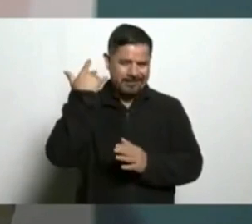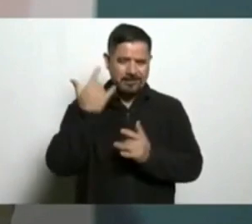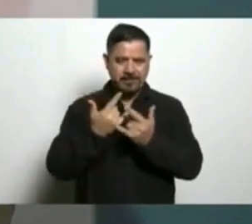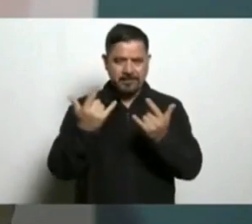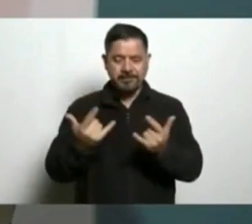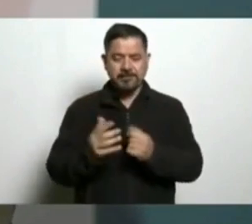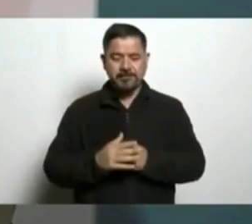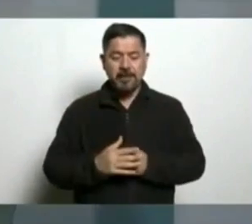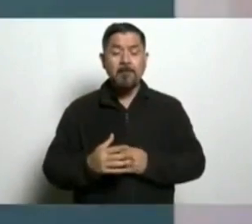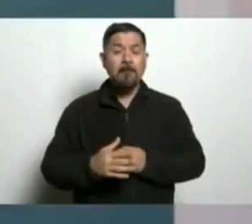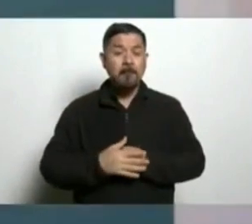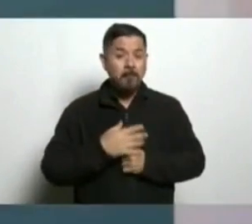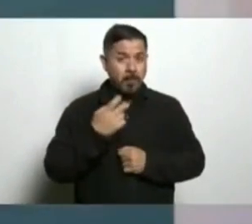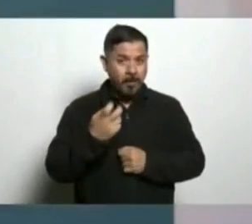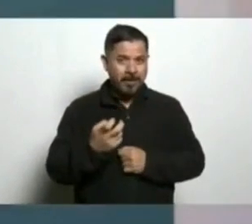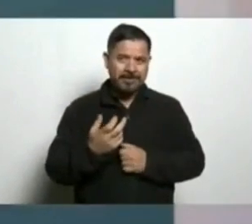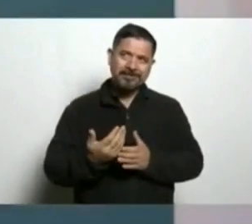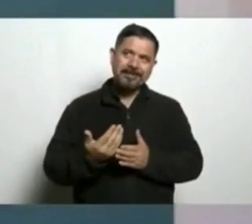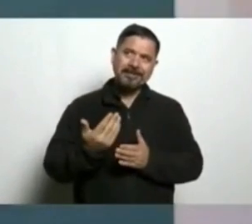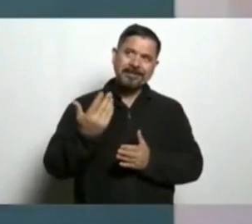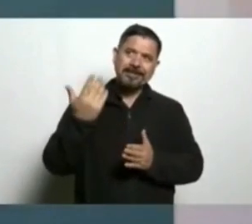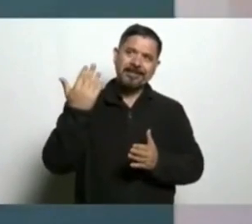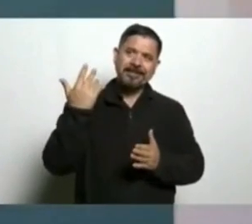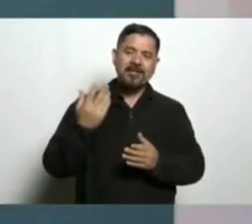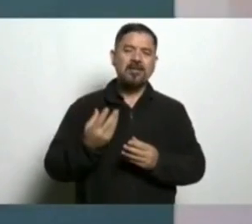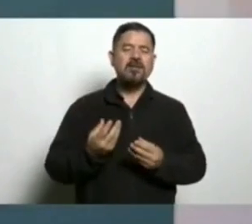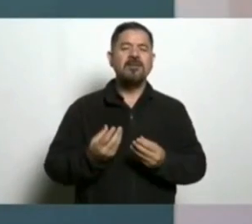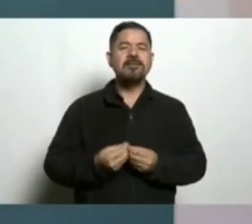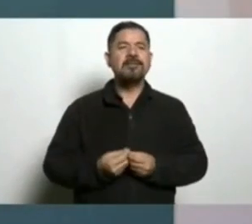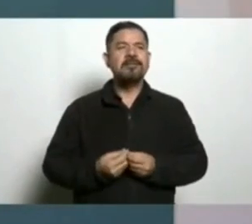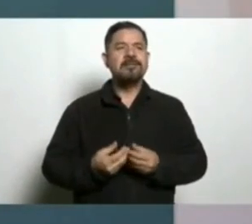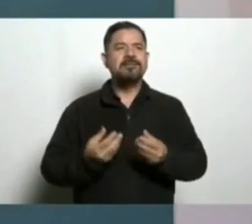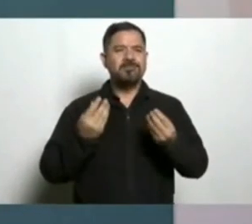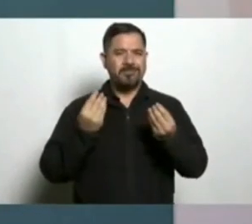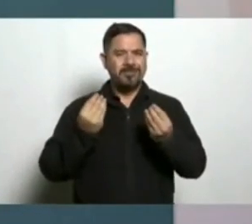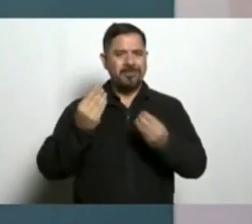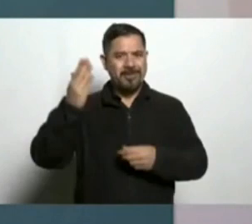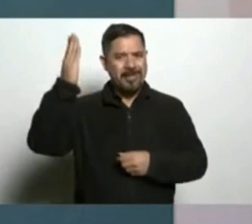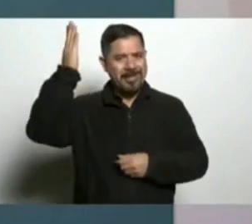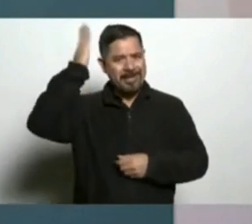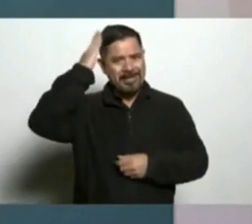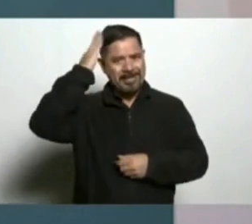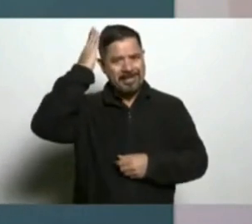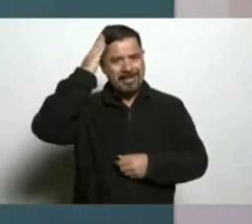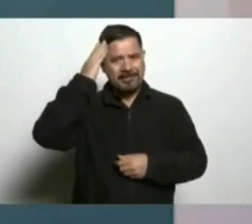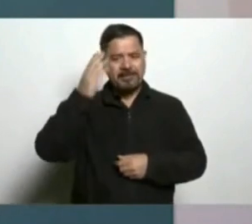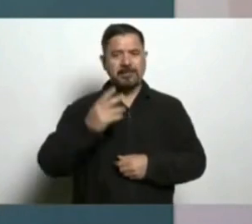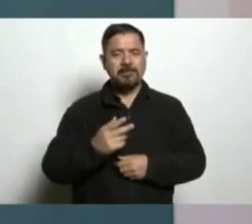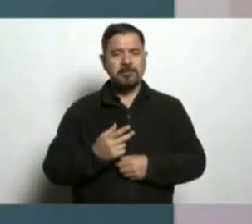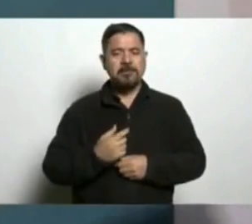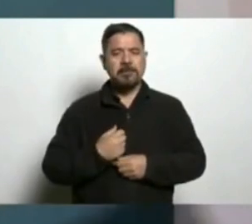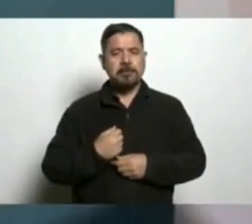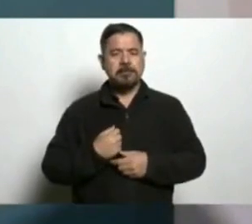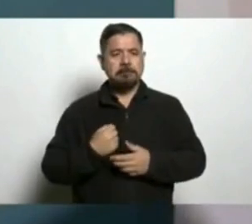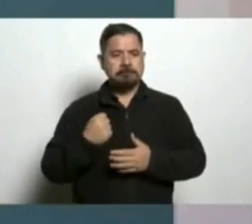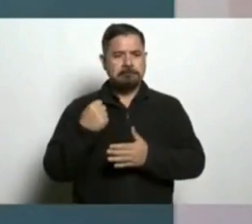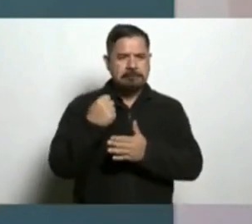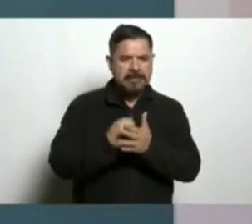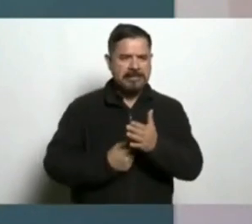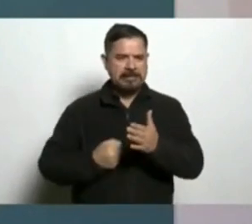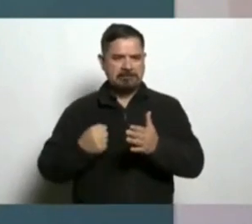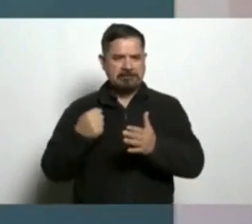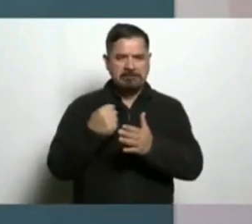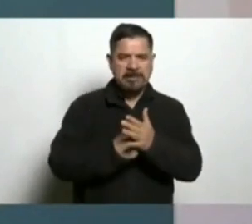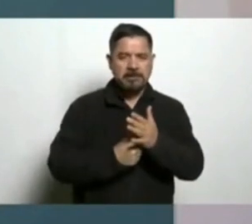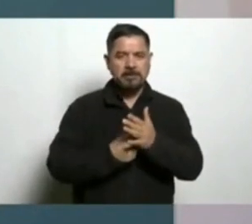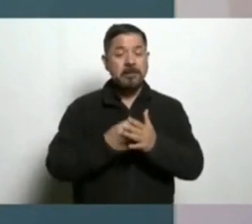muchos dirigentes en los procesos de transformación se refugiaban en el